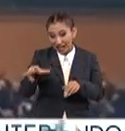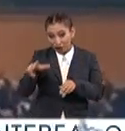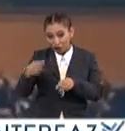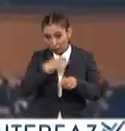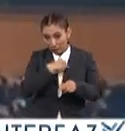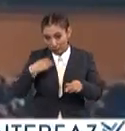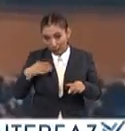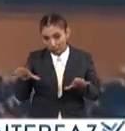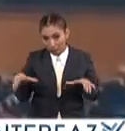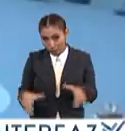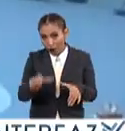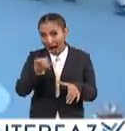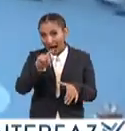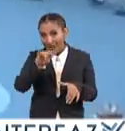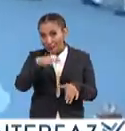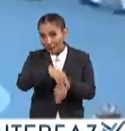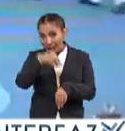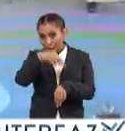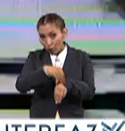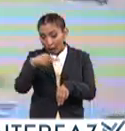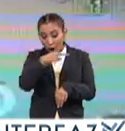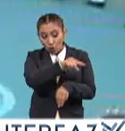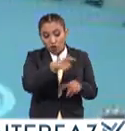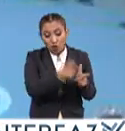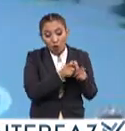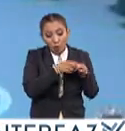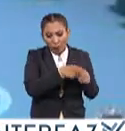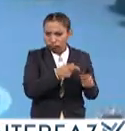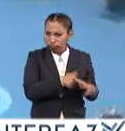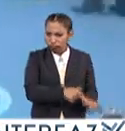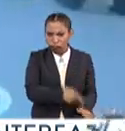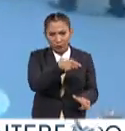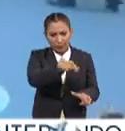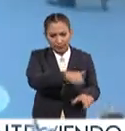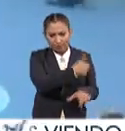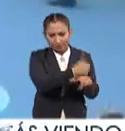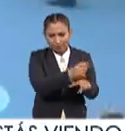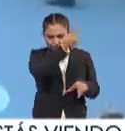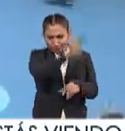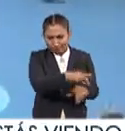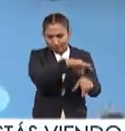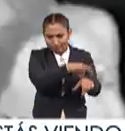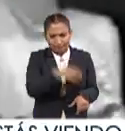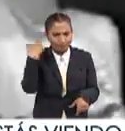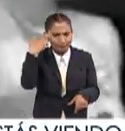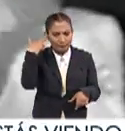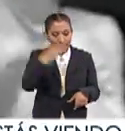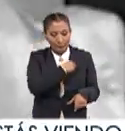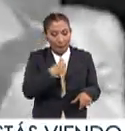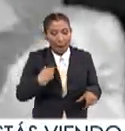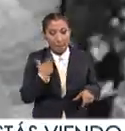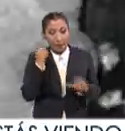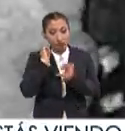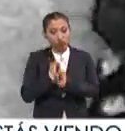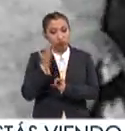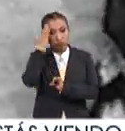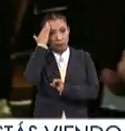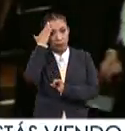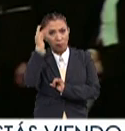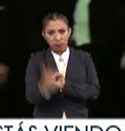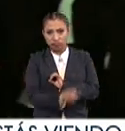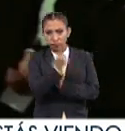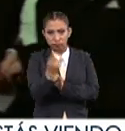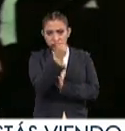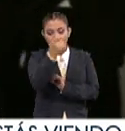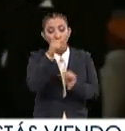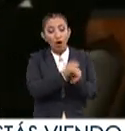18 miembros que forman la Academia Sueca, un organismo permanente de creación real cuyos miembros ocupan el cargo de manera